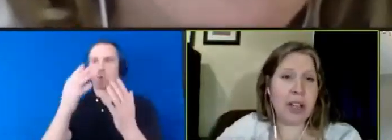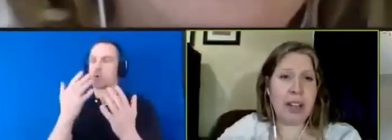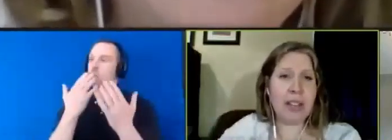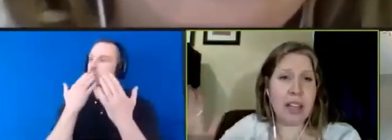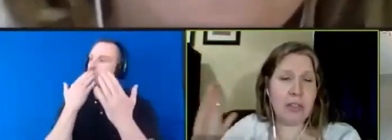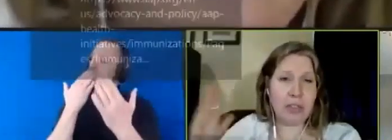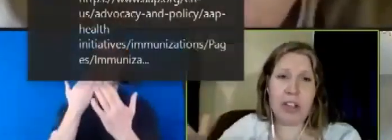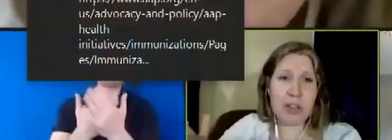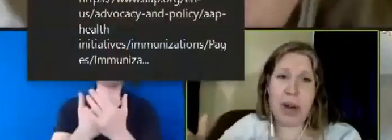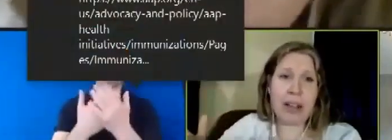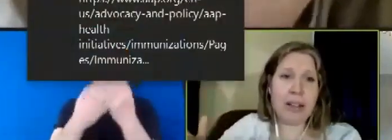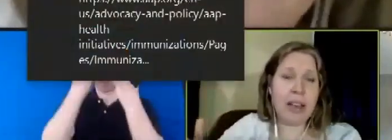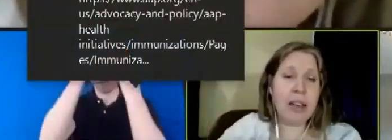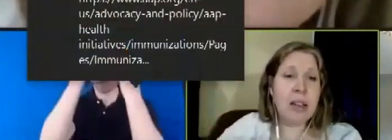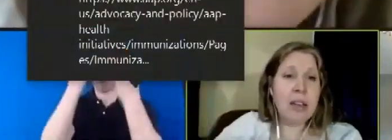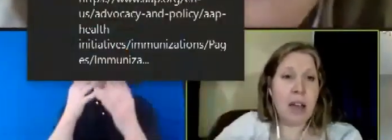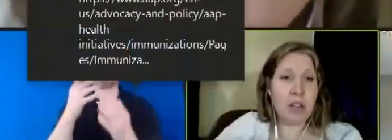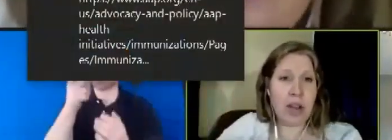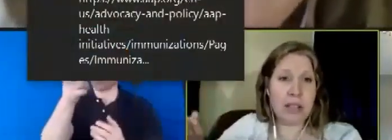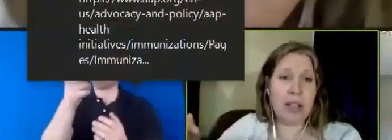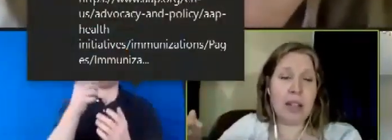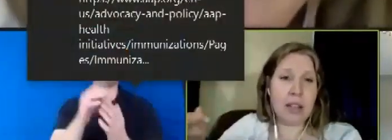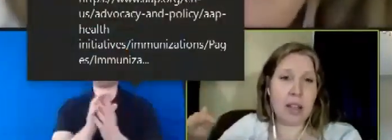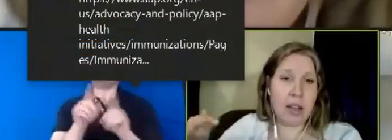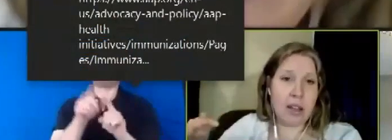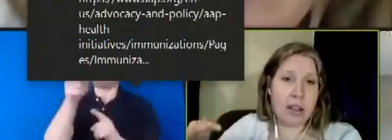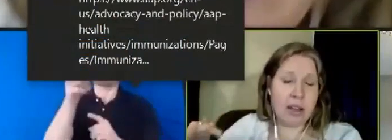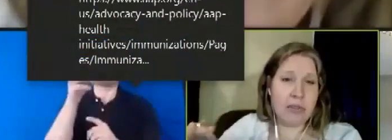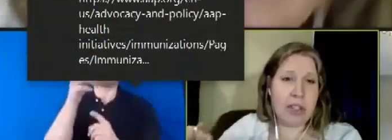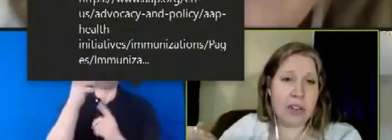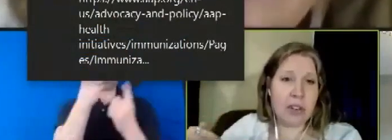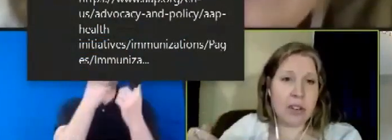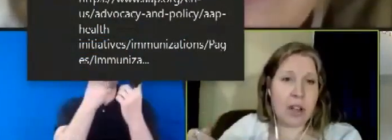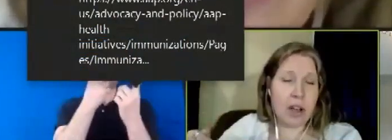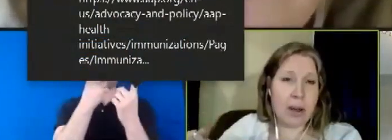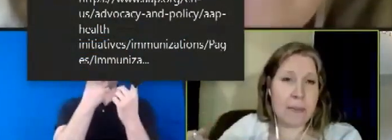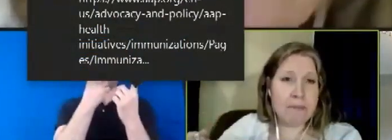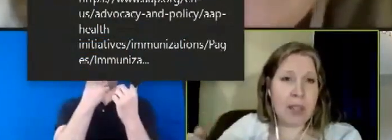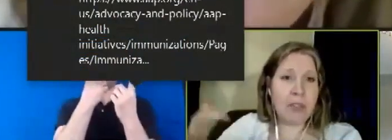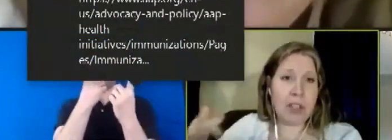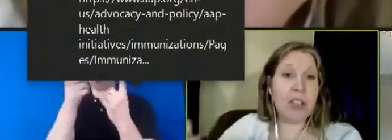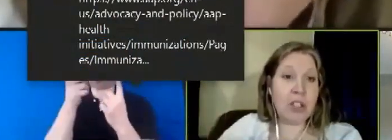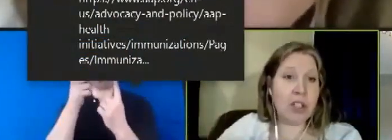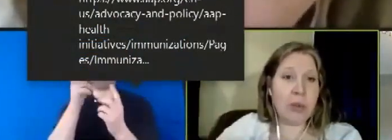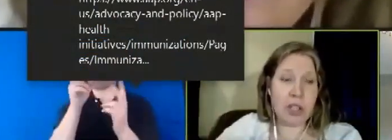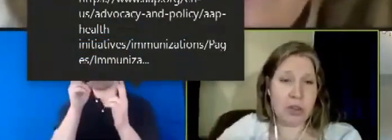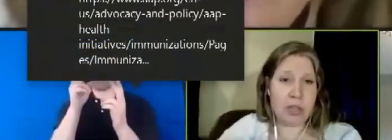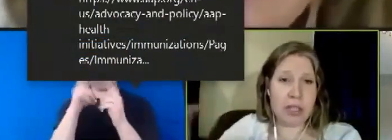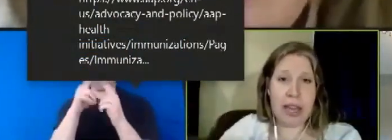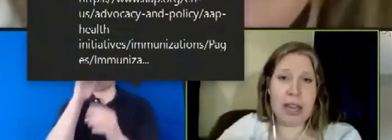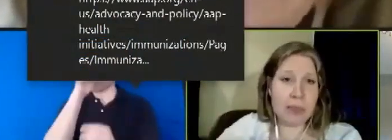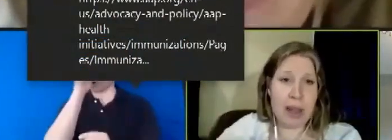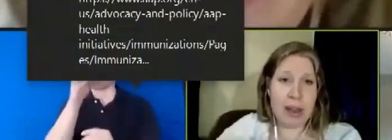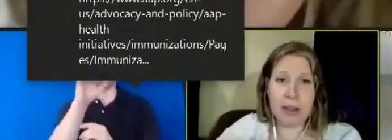sido contestadas pero le puedo preguntar doctor cunningham que rápidamente si nos puede dar la respuesta